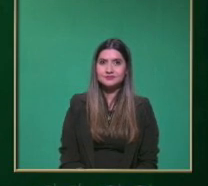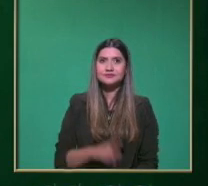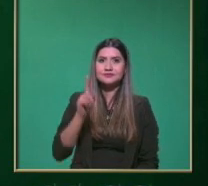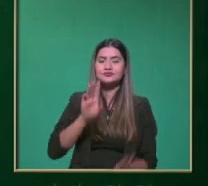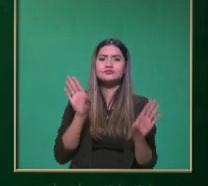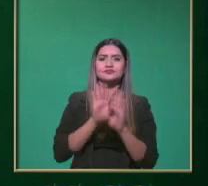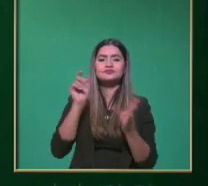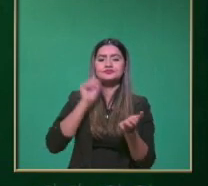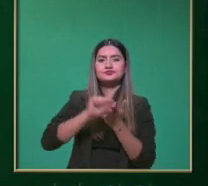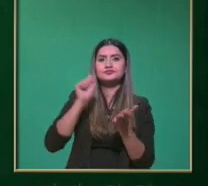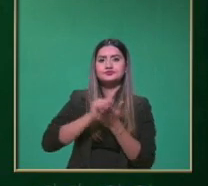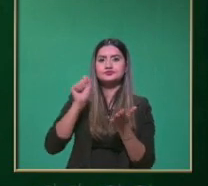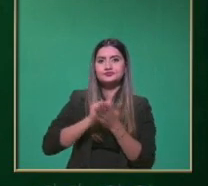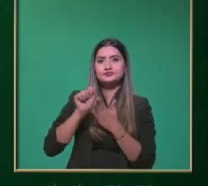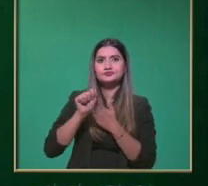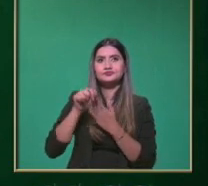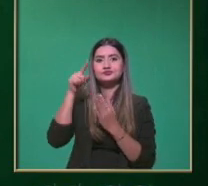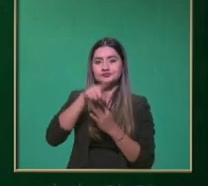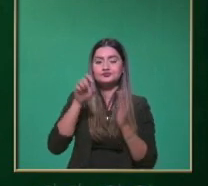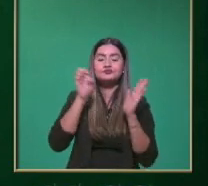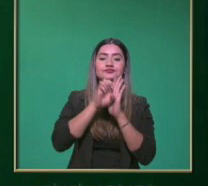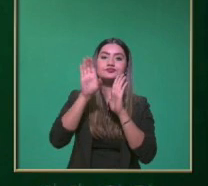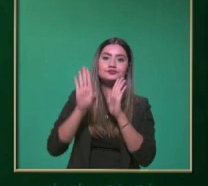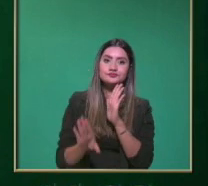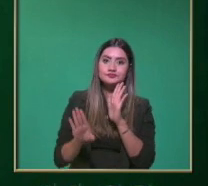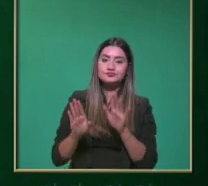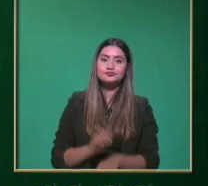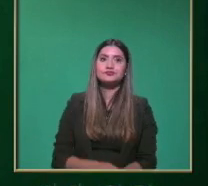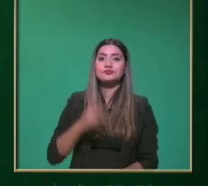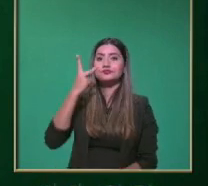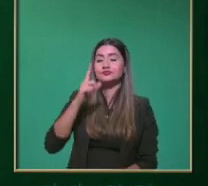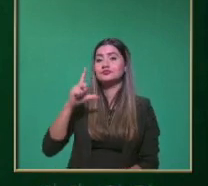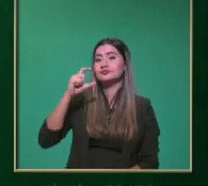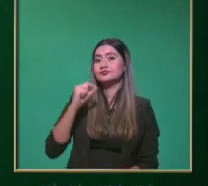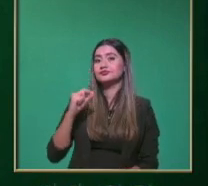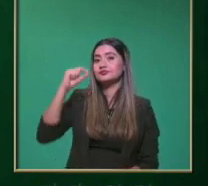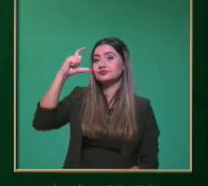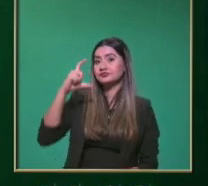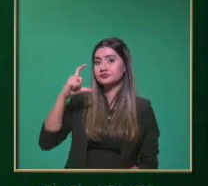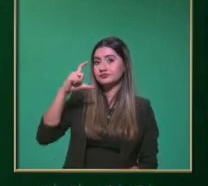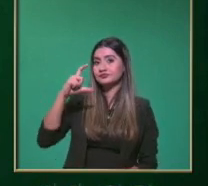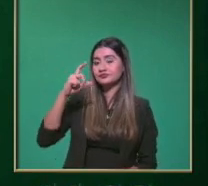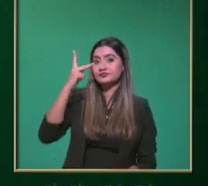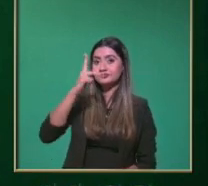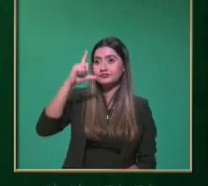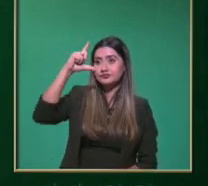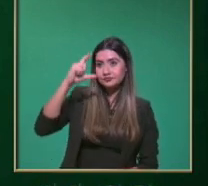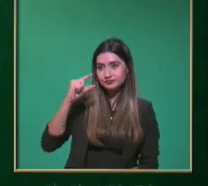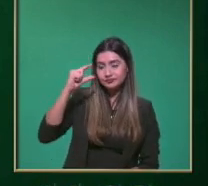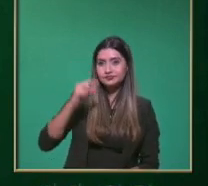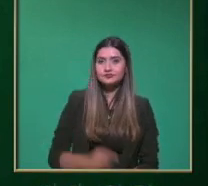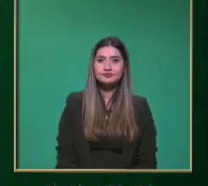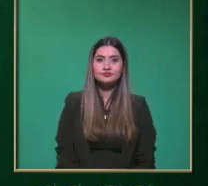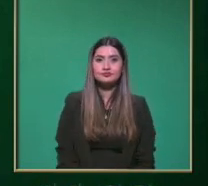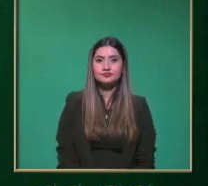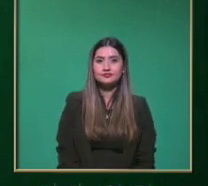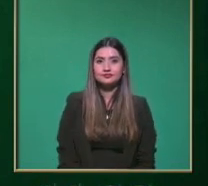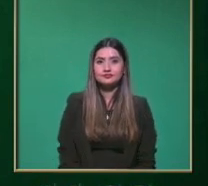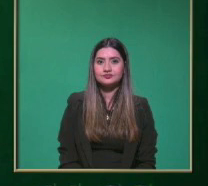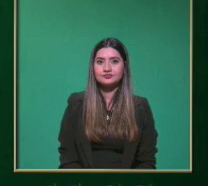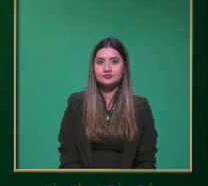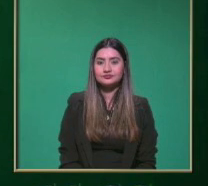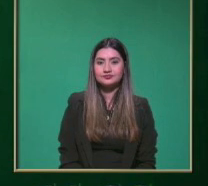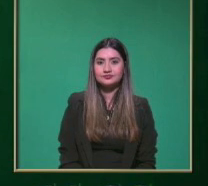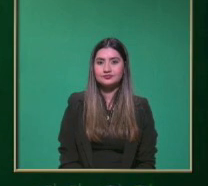los renglones? Aquí está el ejemplo. La P mayúscula y la P